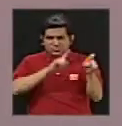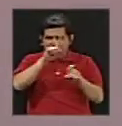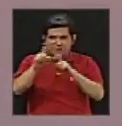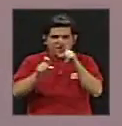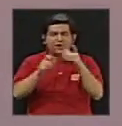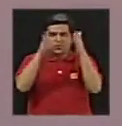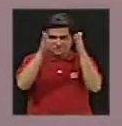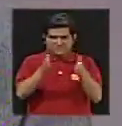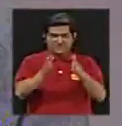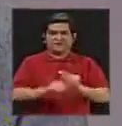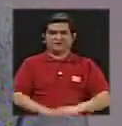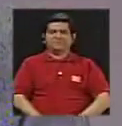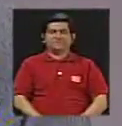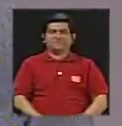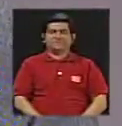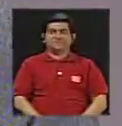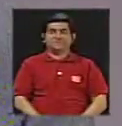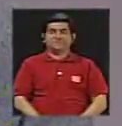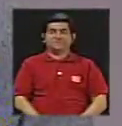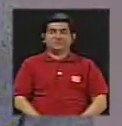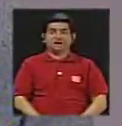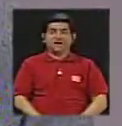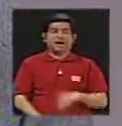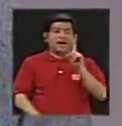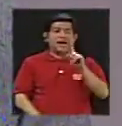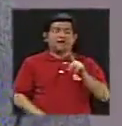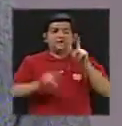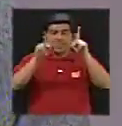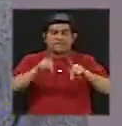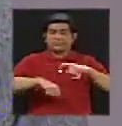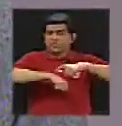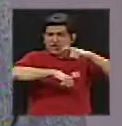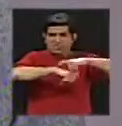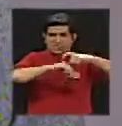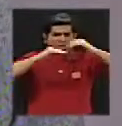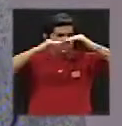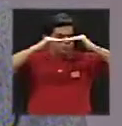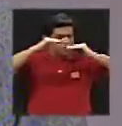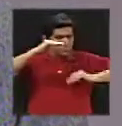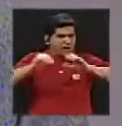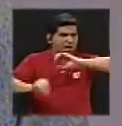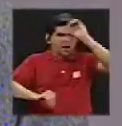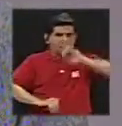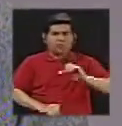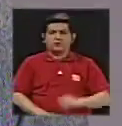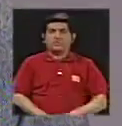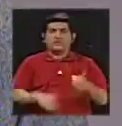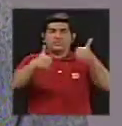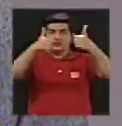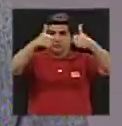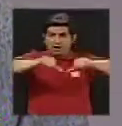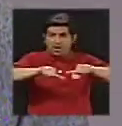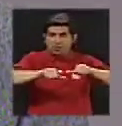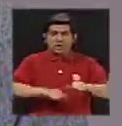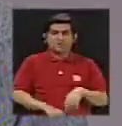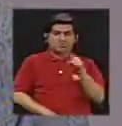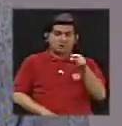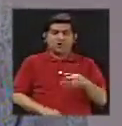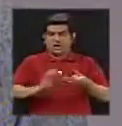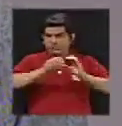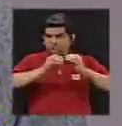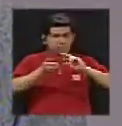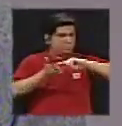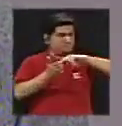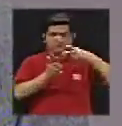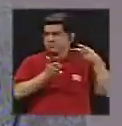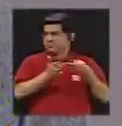el sentido de que porque alguien está en un momento dado muy bajo de porcentaje, de acuerdo a algunas encuestas,